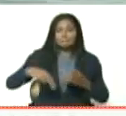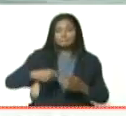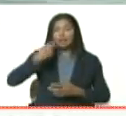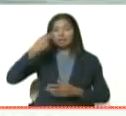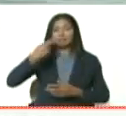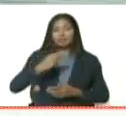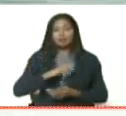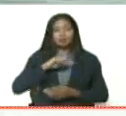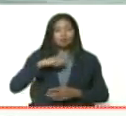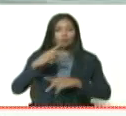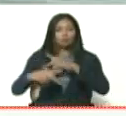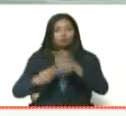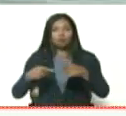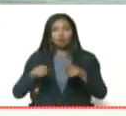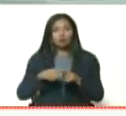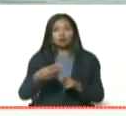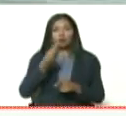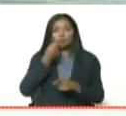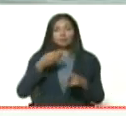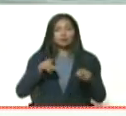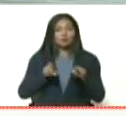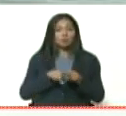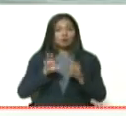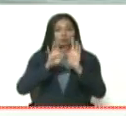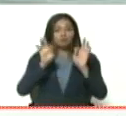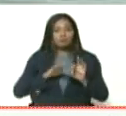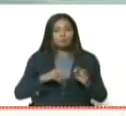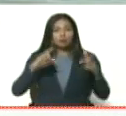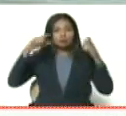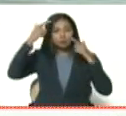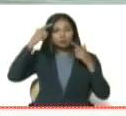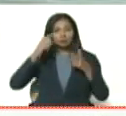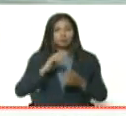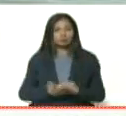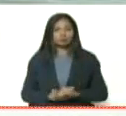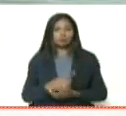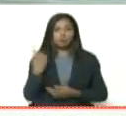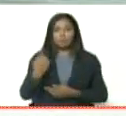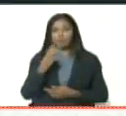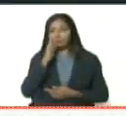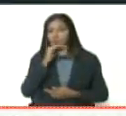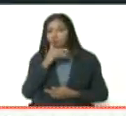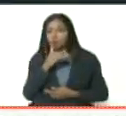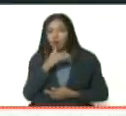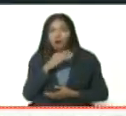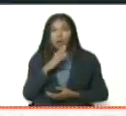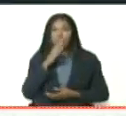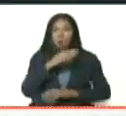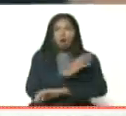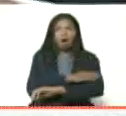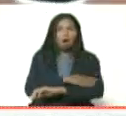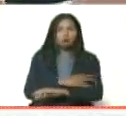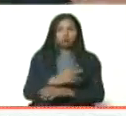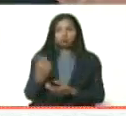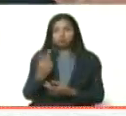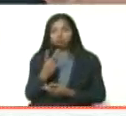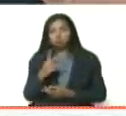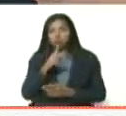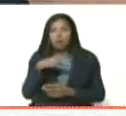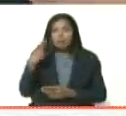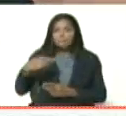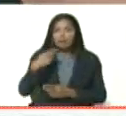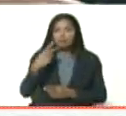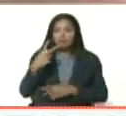está produciendo para que la coman los chavistas nada más, o los antichavistas o los ninis. Usted esta pasta